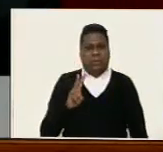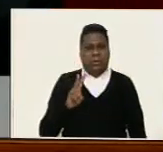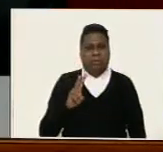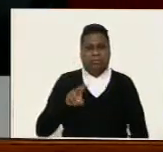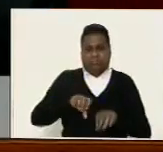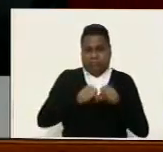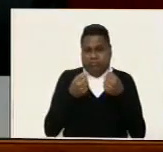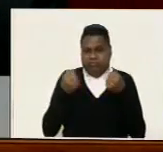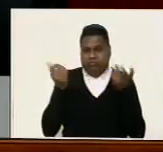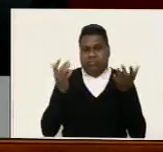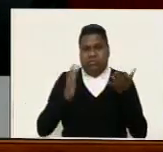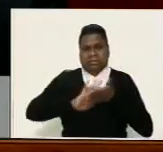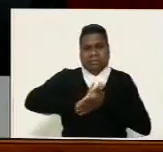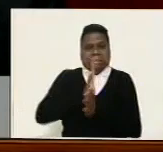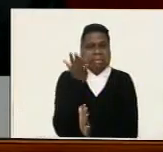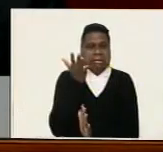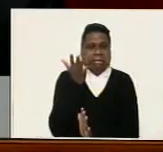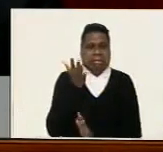Lo destrozan.